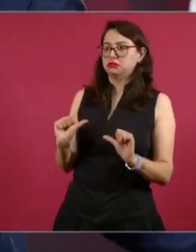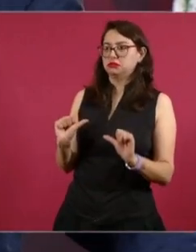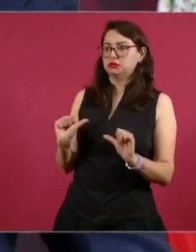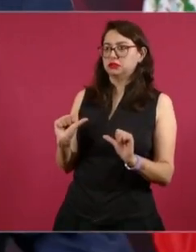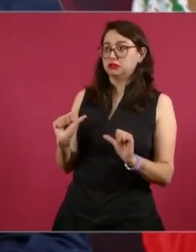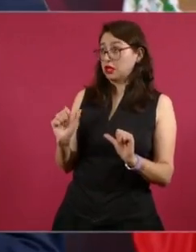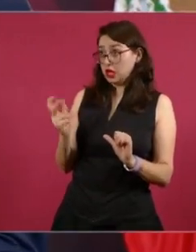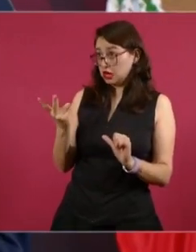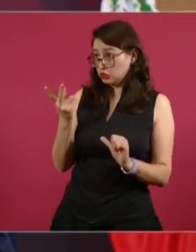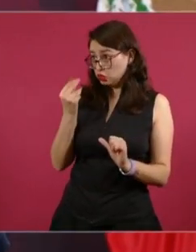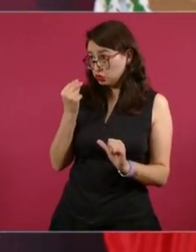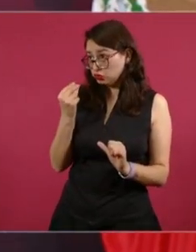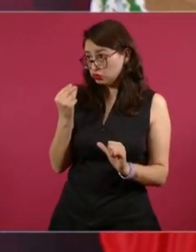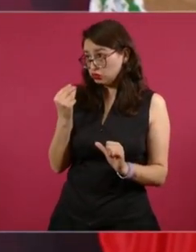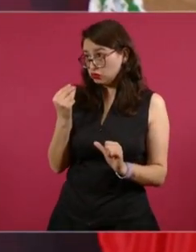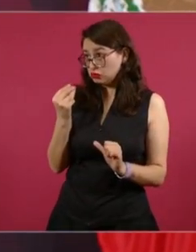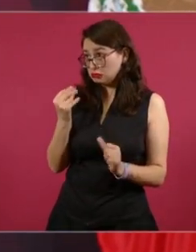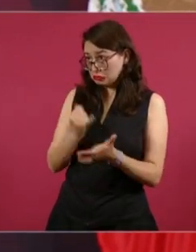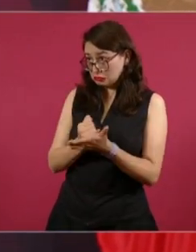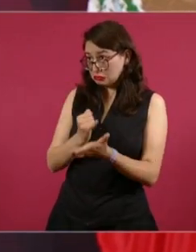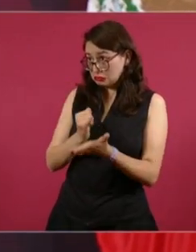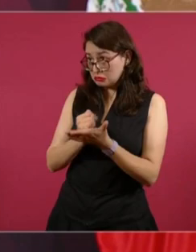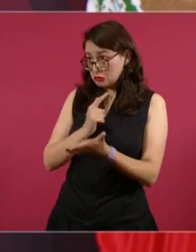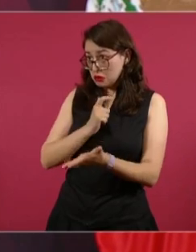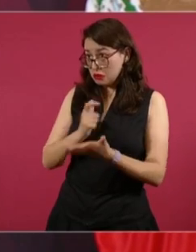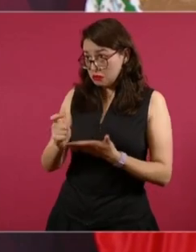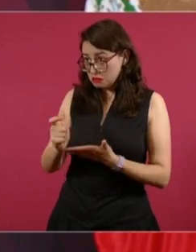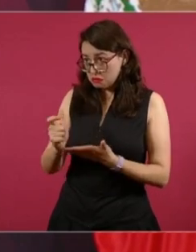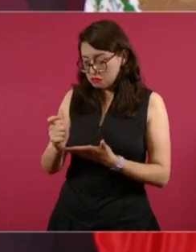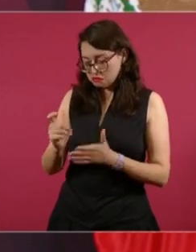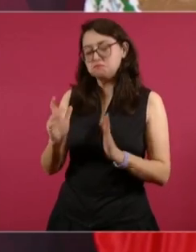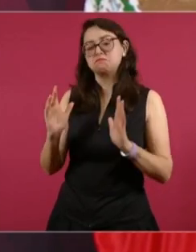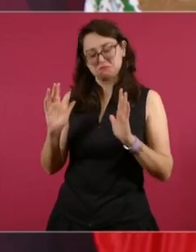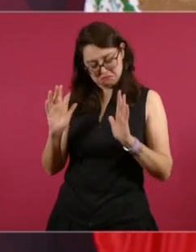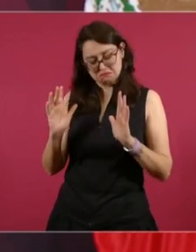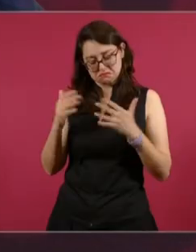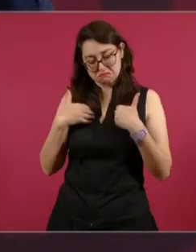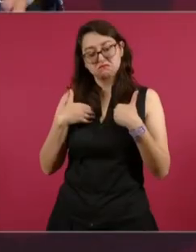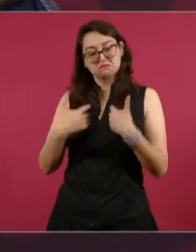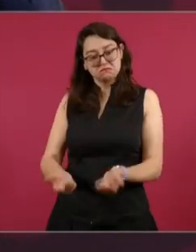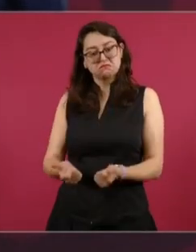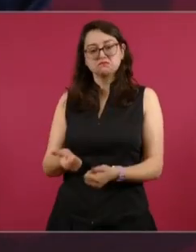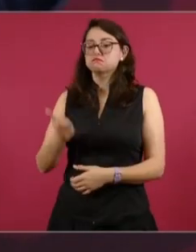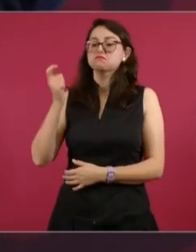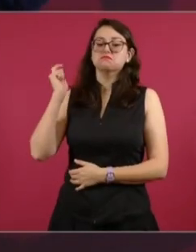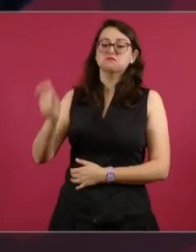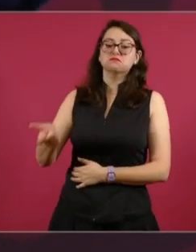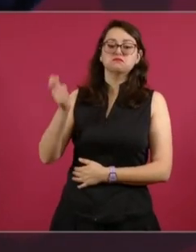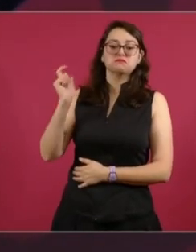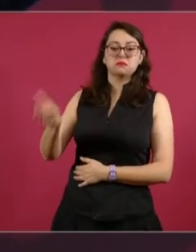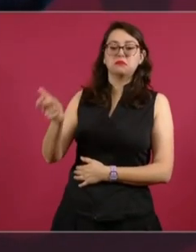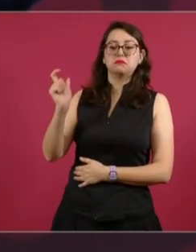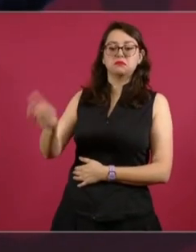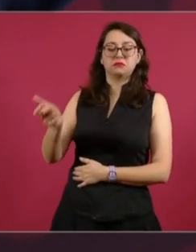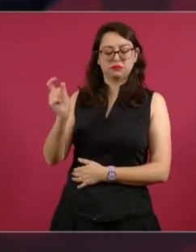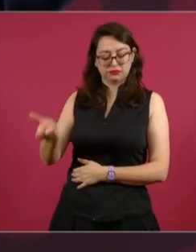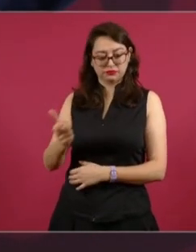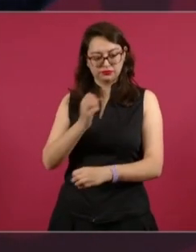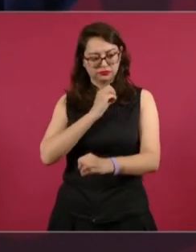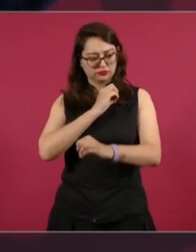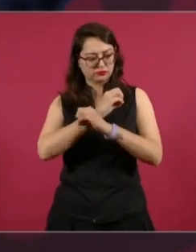no era posible y están pagando. Los del Oxxo pagaron